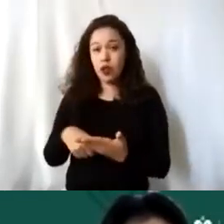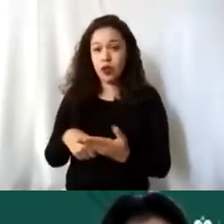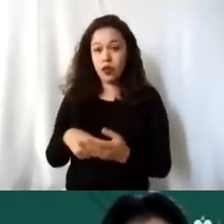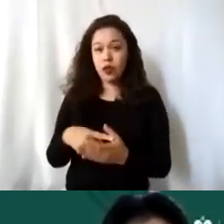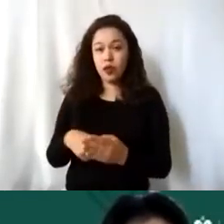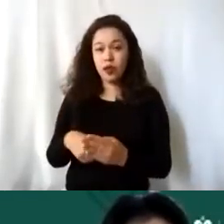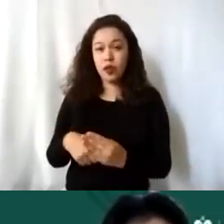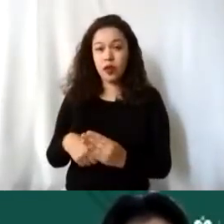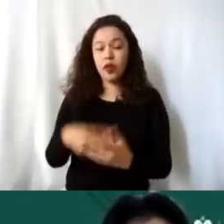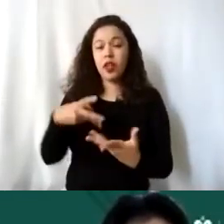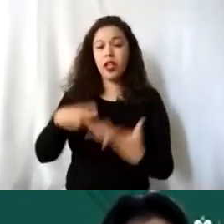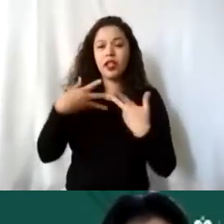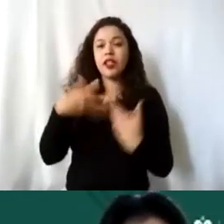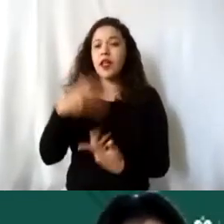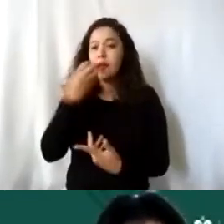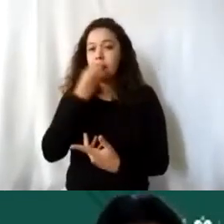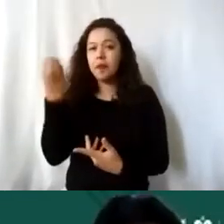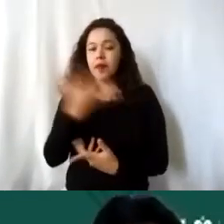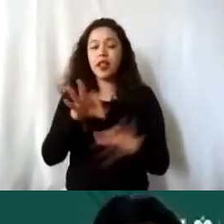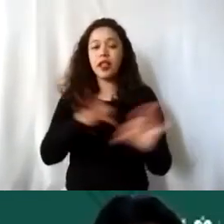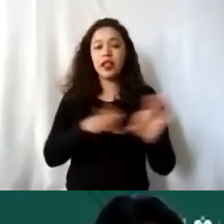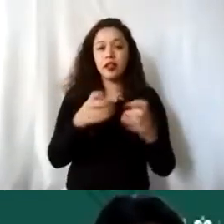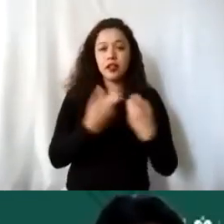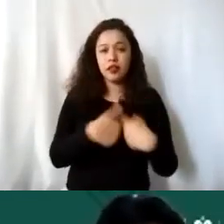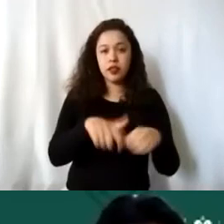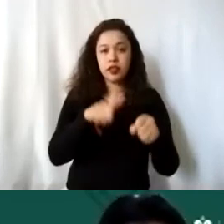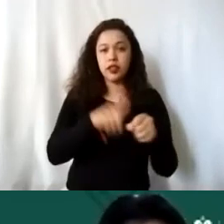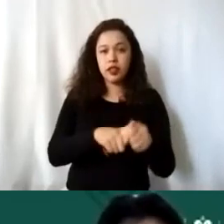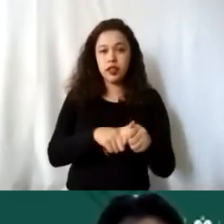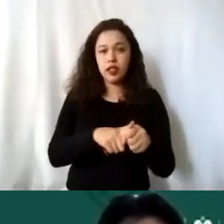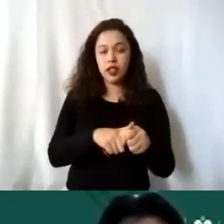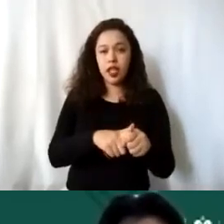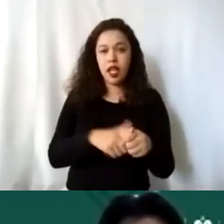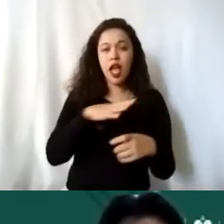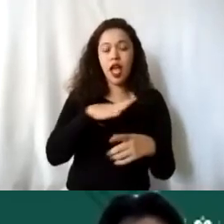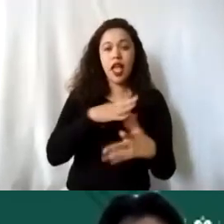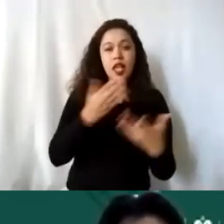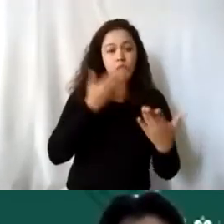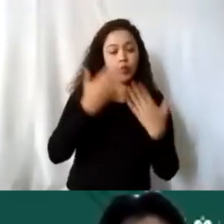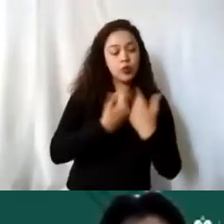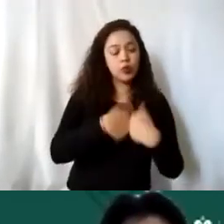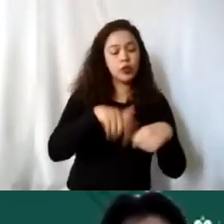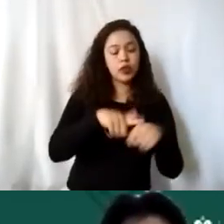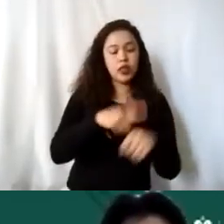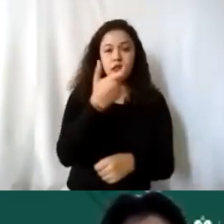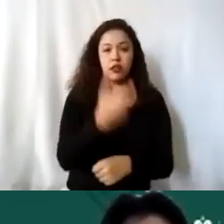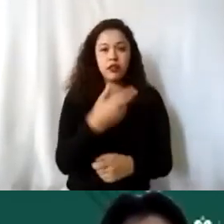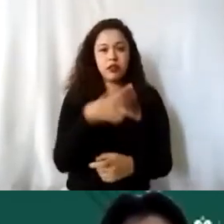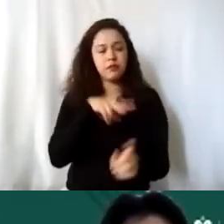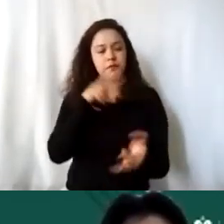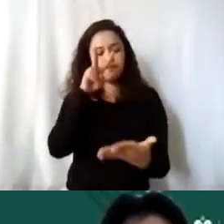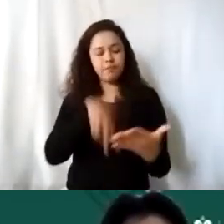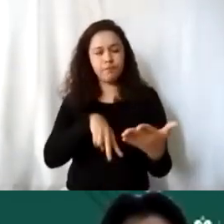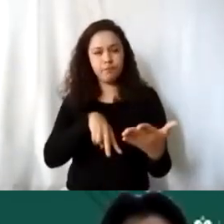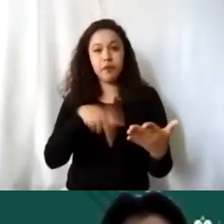muy rico porque el trabajador social sí mira este estudio socioeconómico, pero nunca deja de mirar